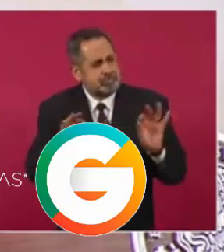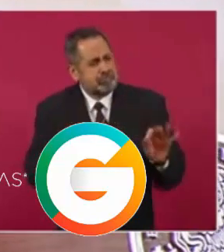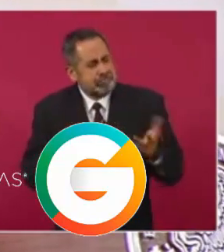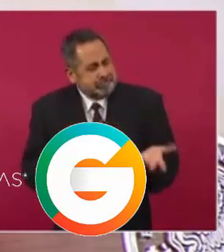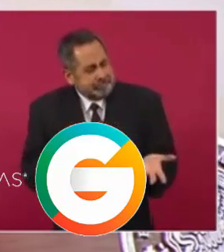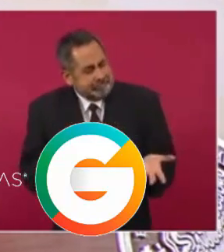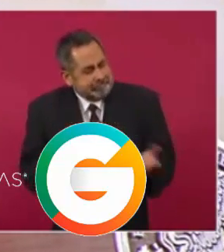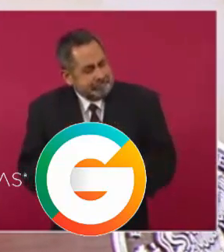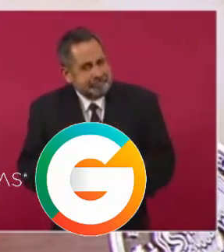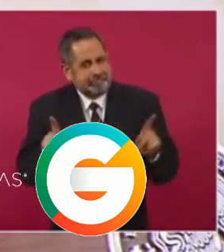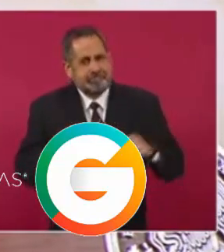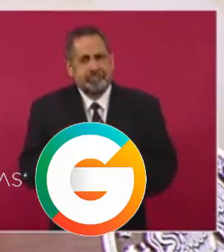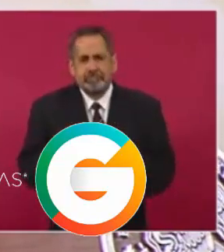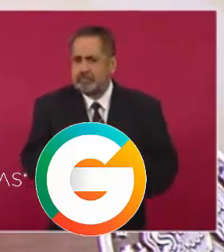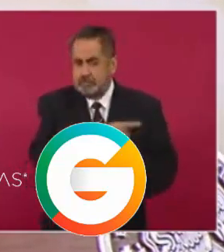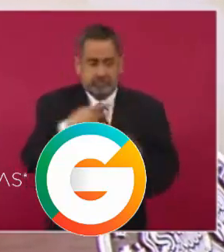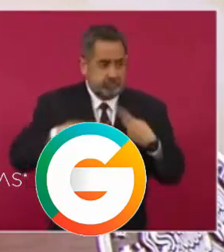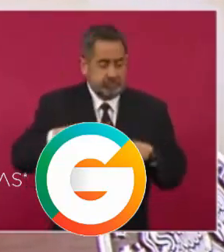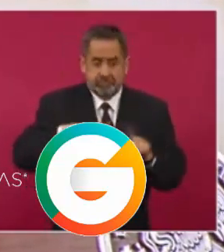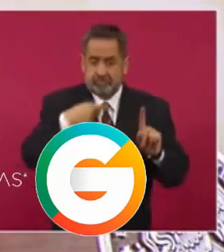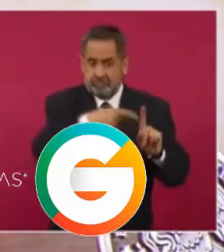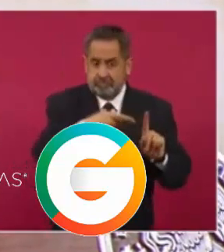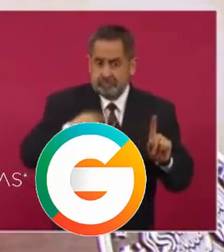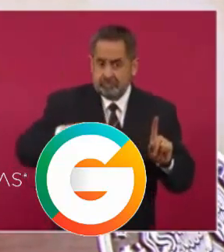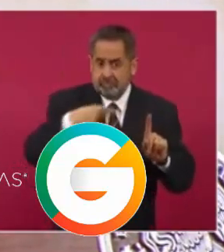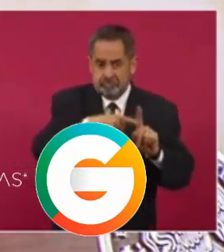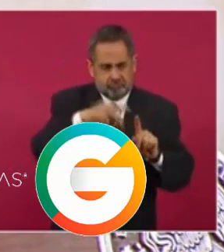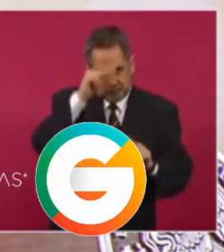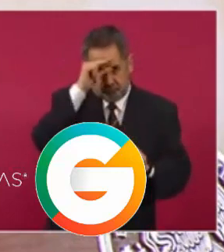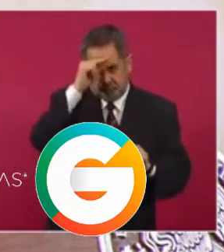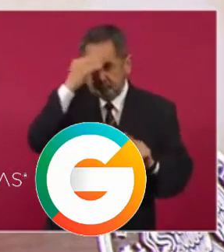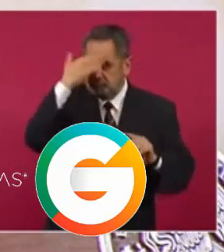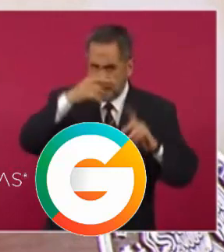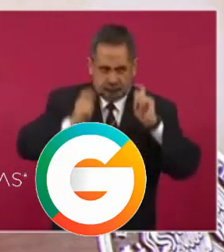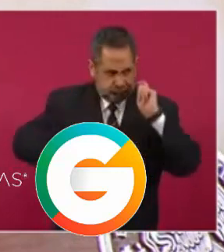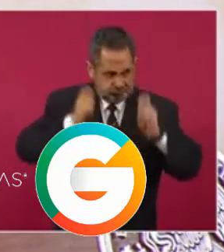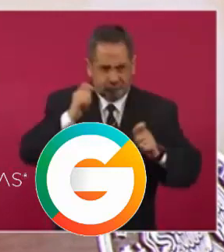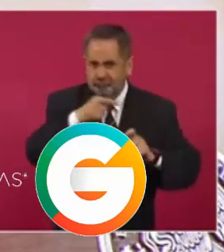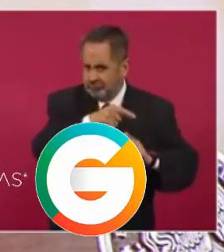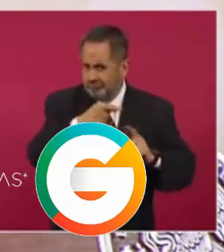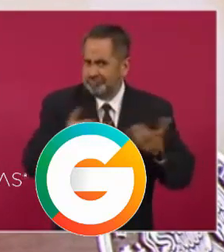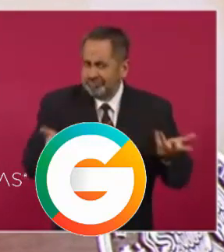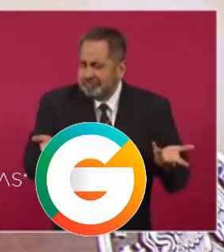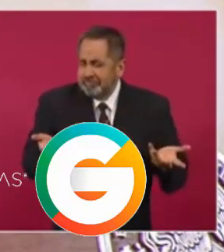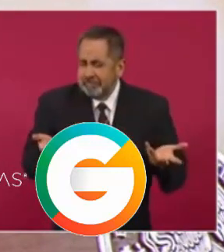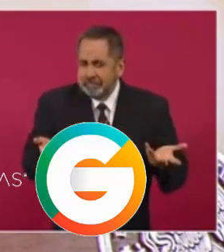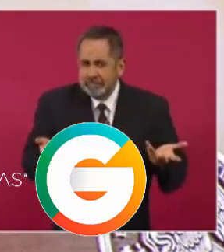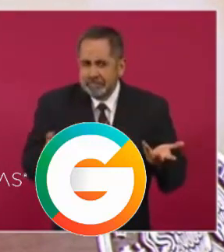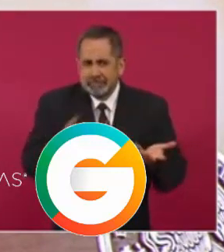Además, es una gente preparada,